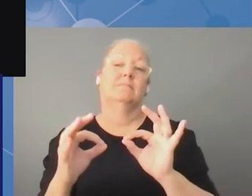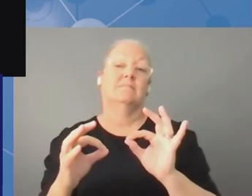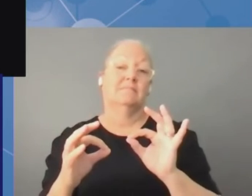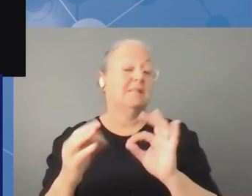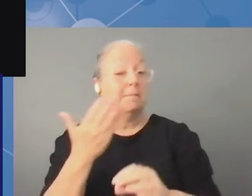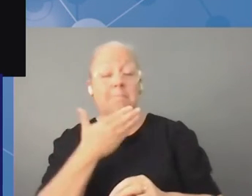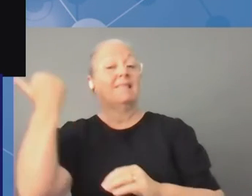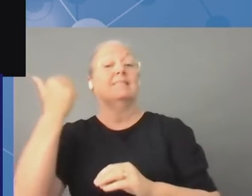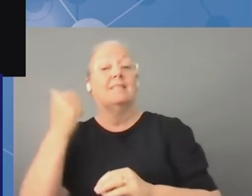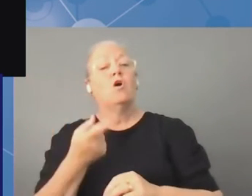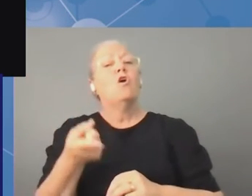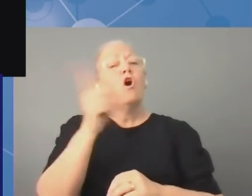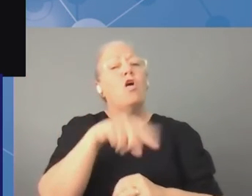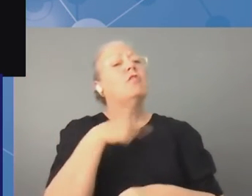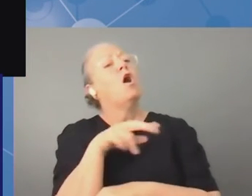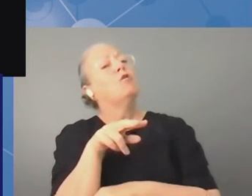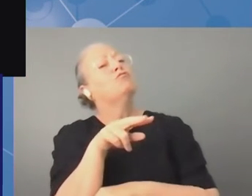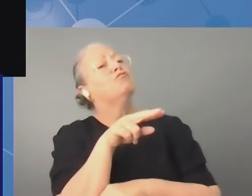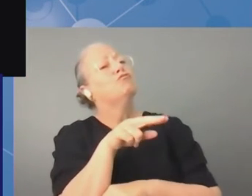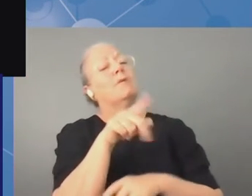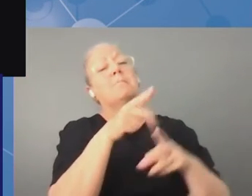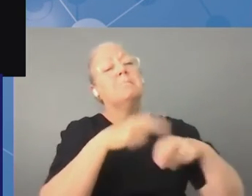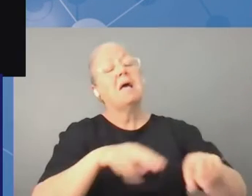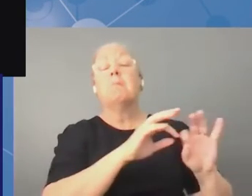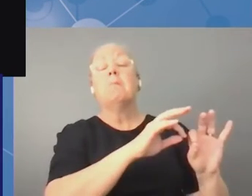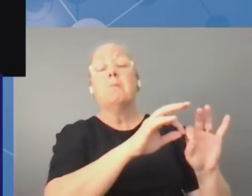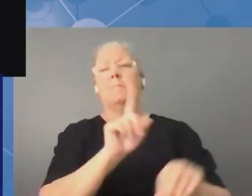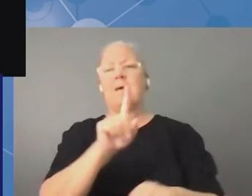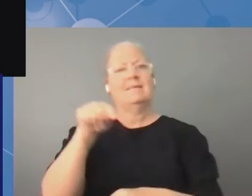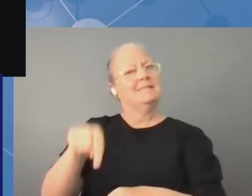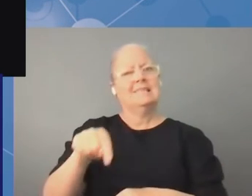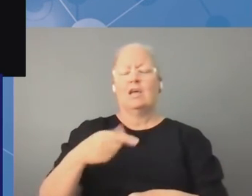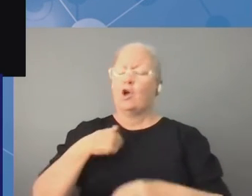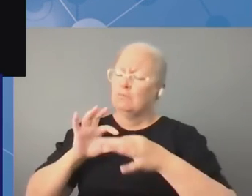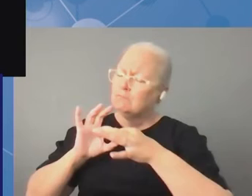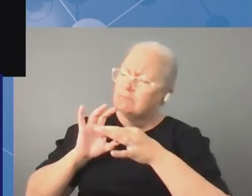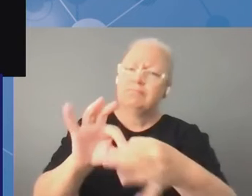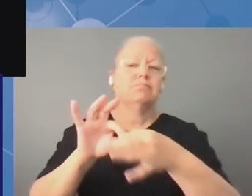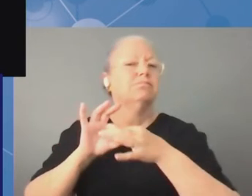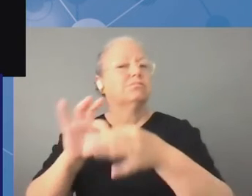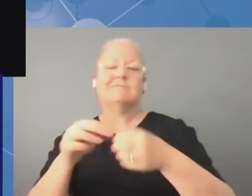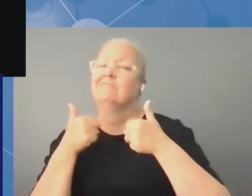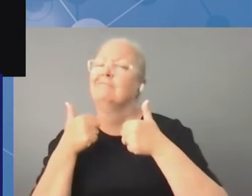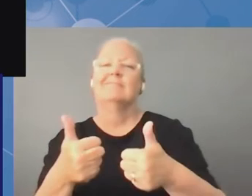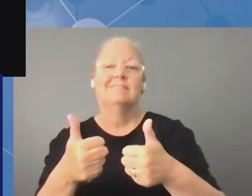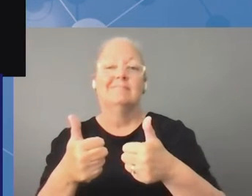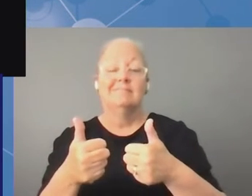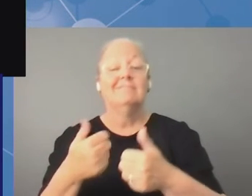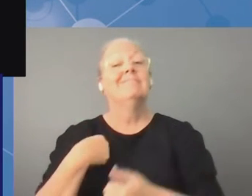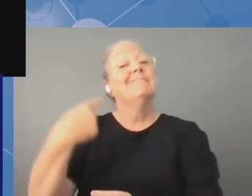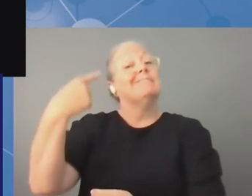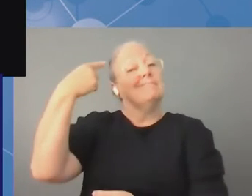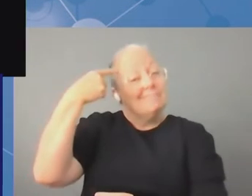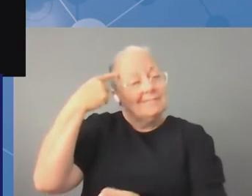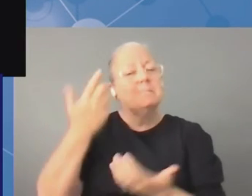nivel europeo. Fue un encuentro muy fructífero, un encuentro de una hora. Y ese encuentro de una hora nos pareció mucho